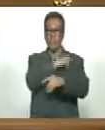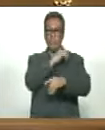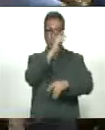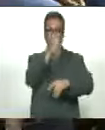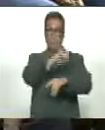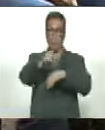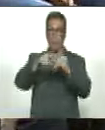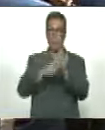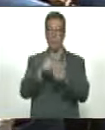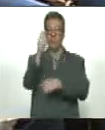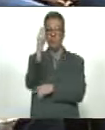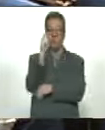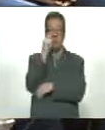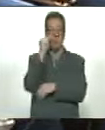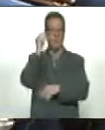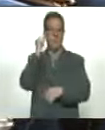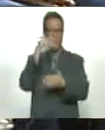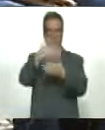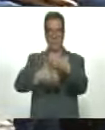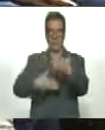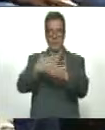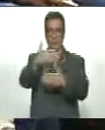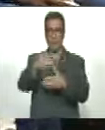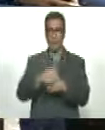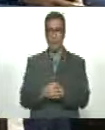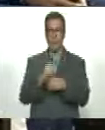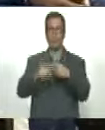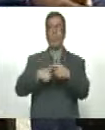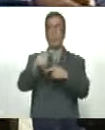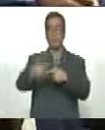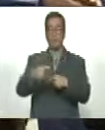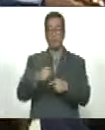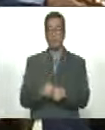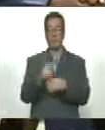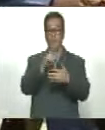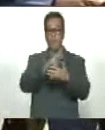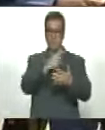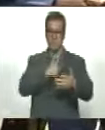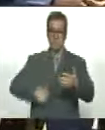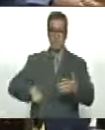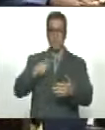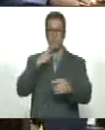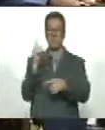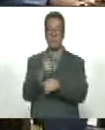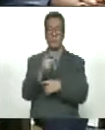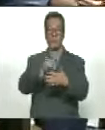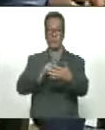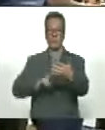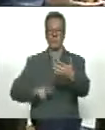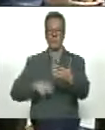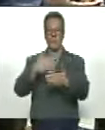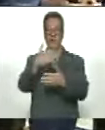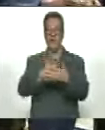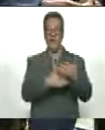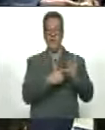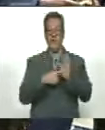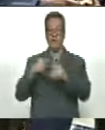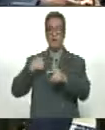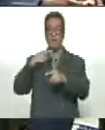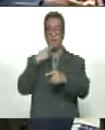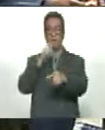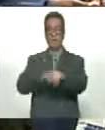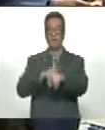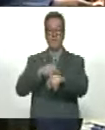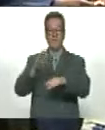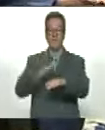Directiva en pleno, los diputados y diputadas indicados en lista anexa. Acto seguido, el presidente ordenó dar lectura al acta de la sesión ordinaria del